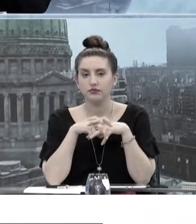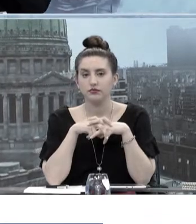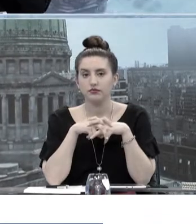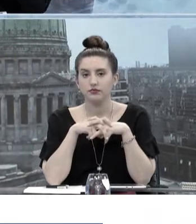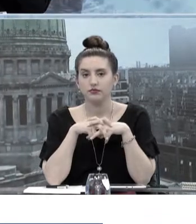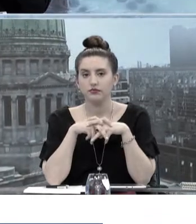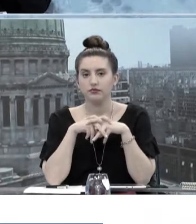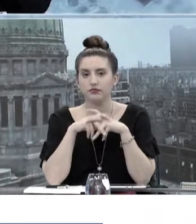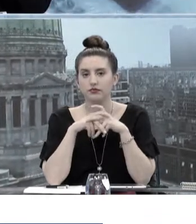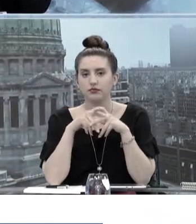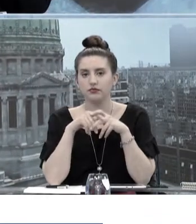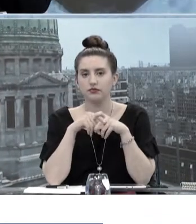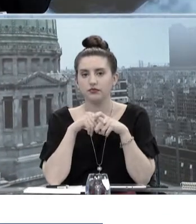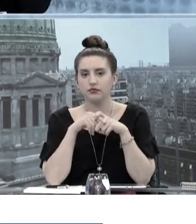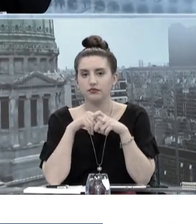por única vez,